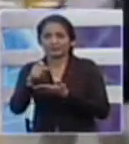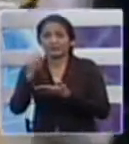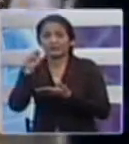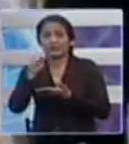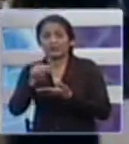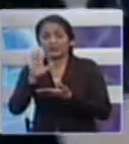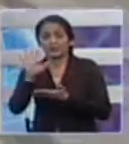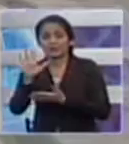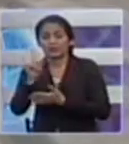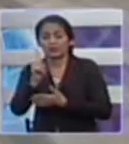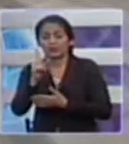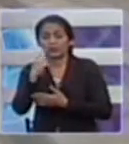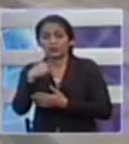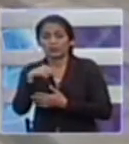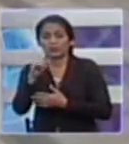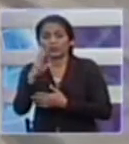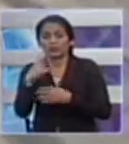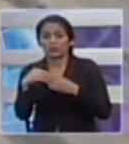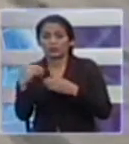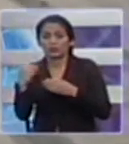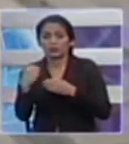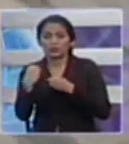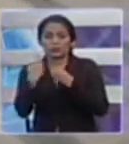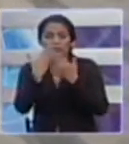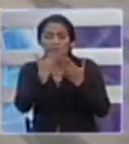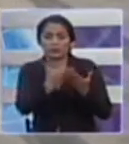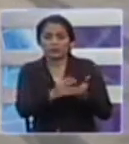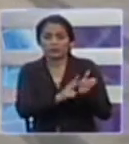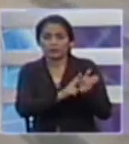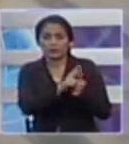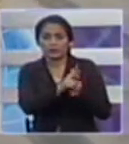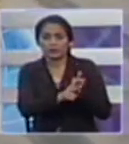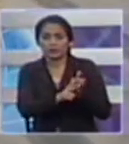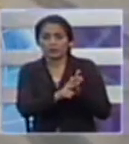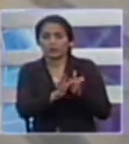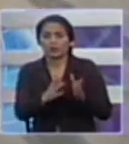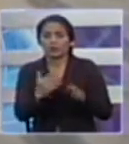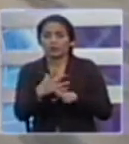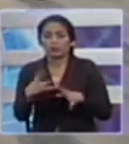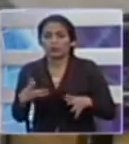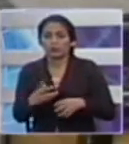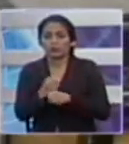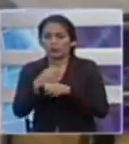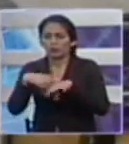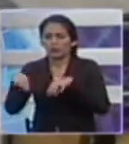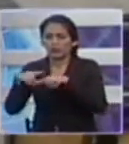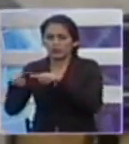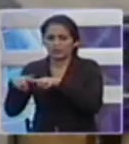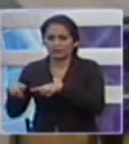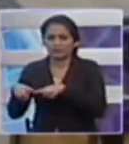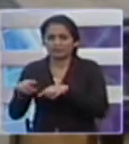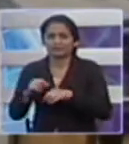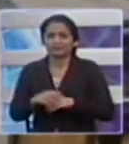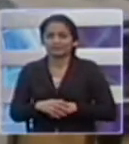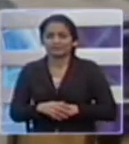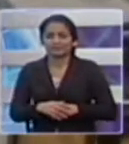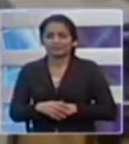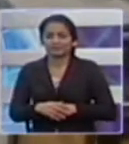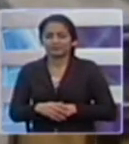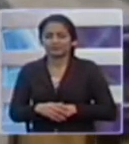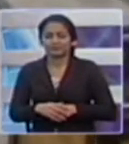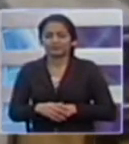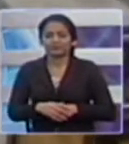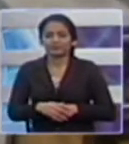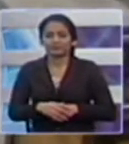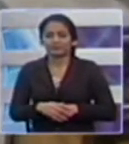51 millones de dólares para el tranvía, que serán recuperados mediante gestión. 21 millones por la venta de las acciones que el municipio tiene en la